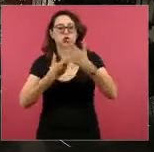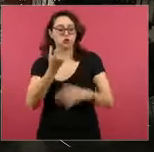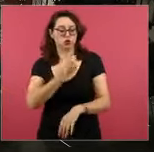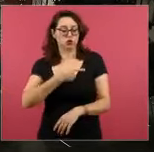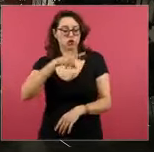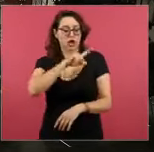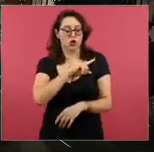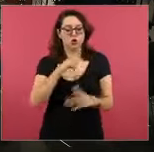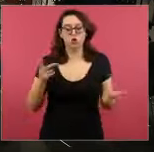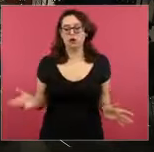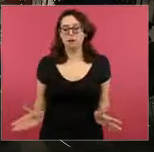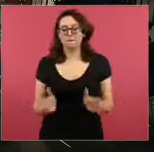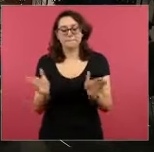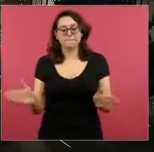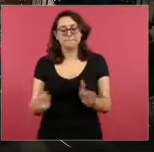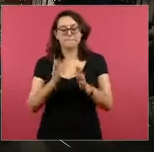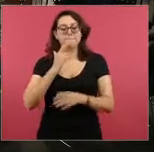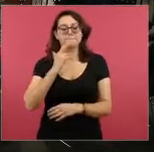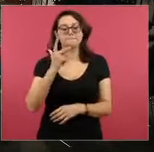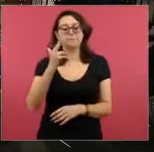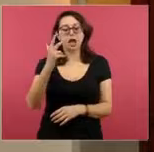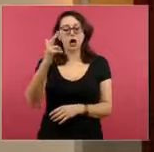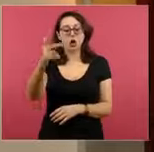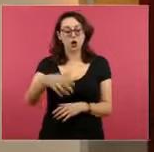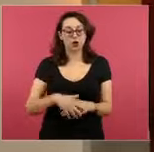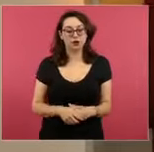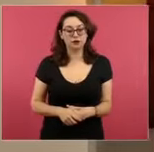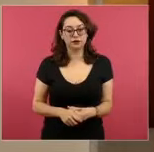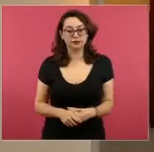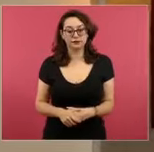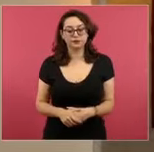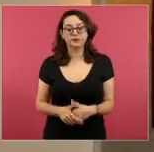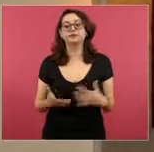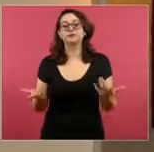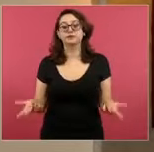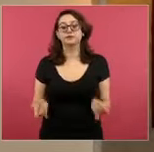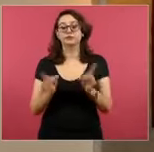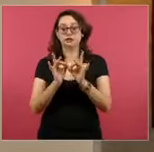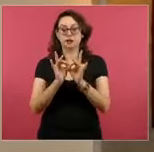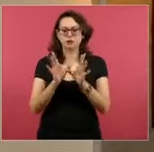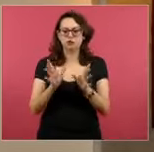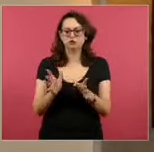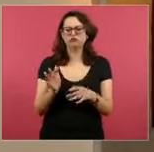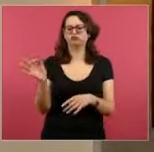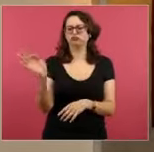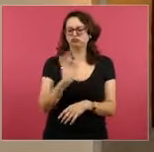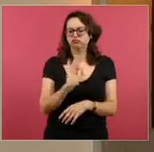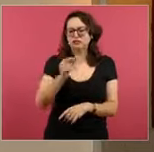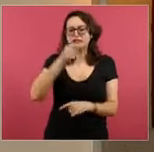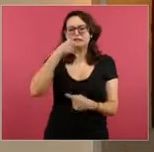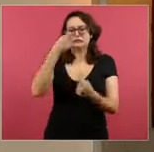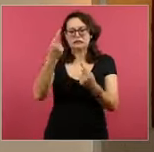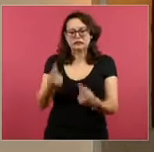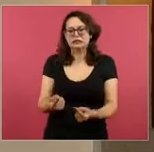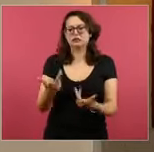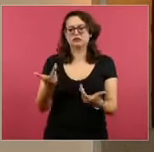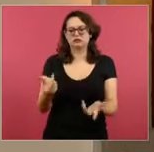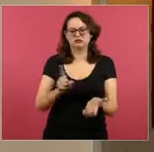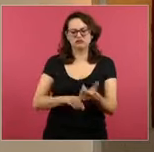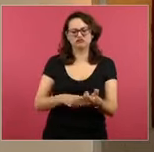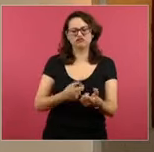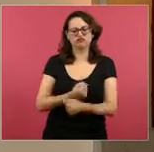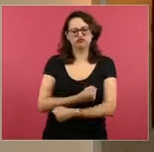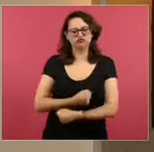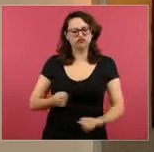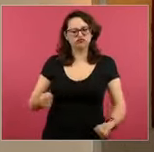pueda crear de manera integral. Posiblemente si hay un problema de obesidad, de mala alimentación, puedan crear soluciones